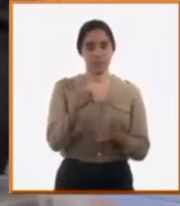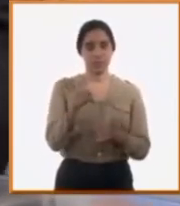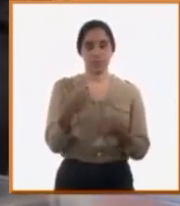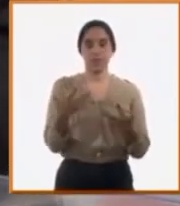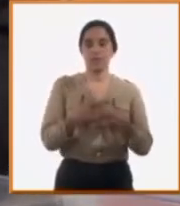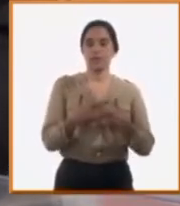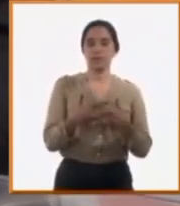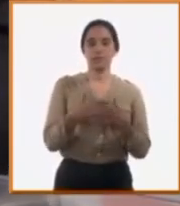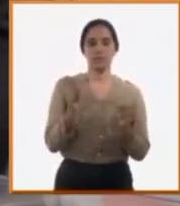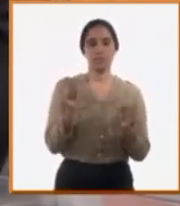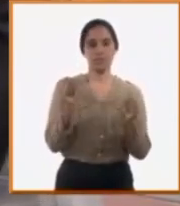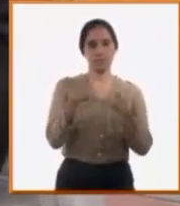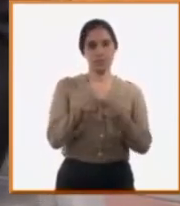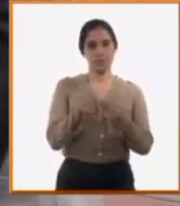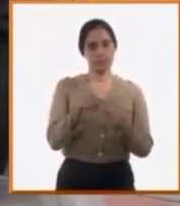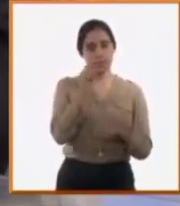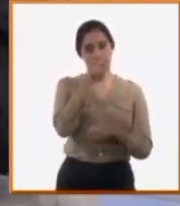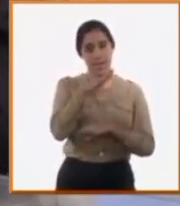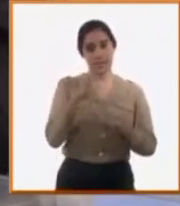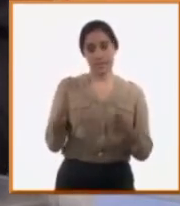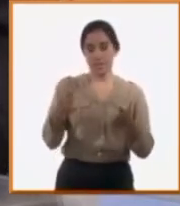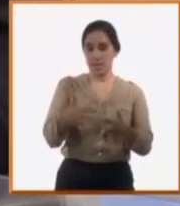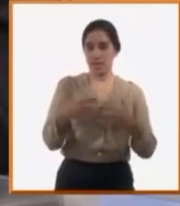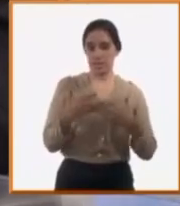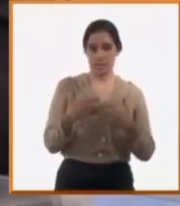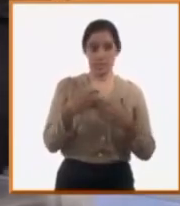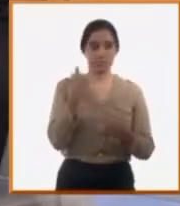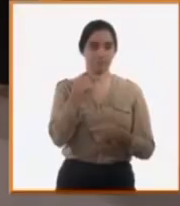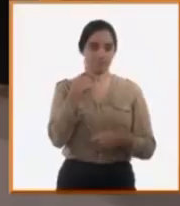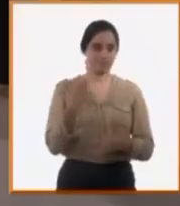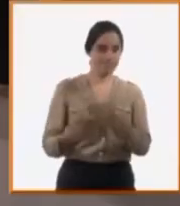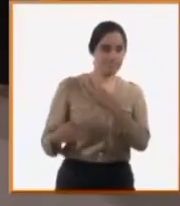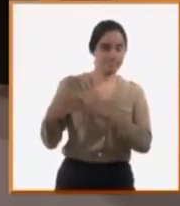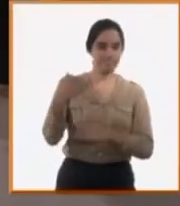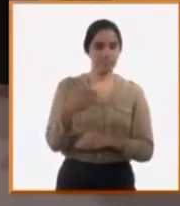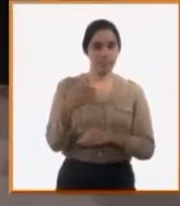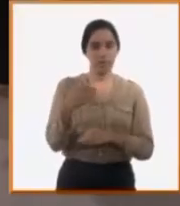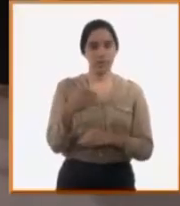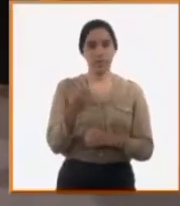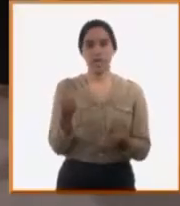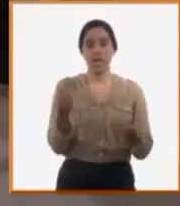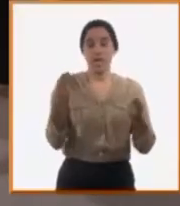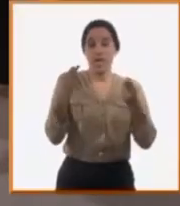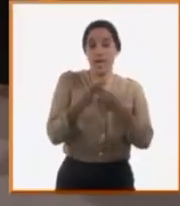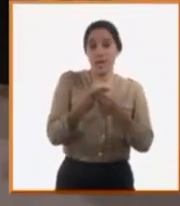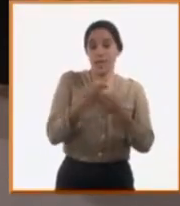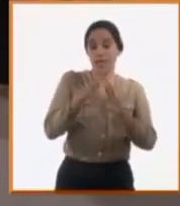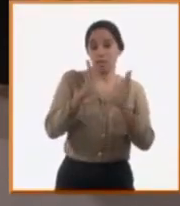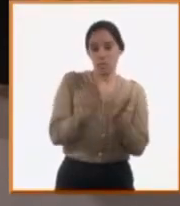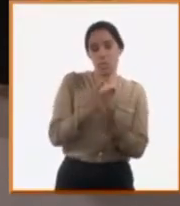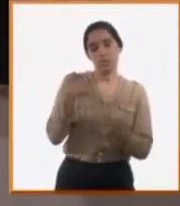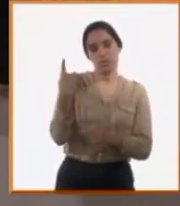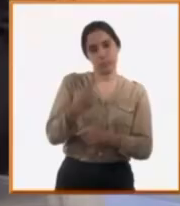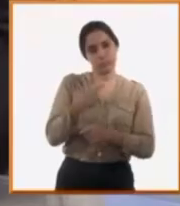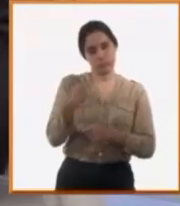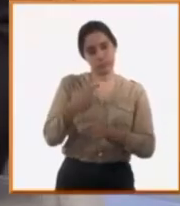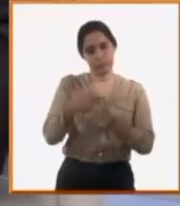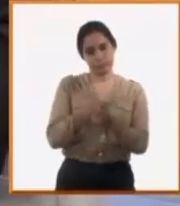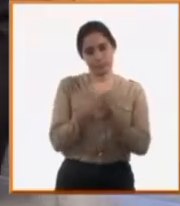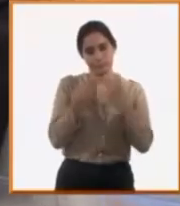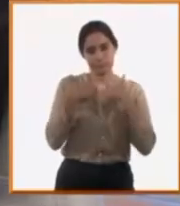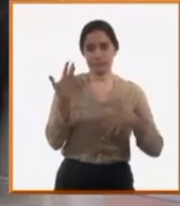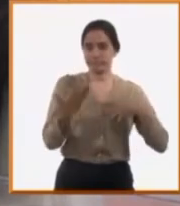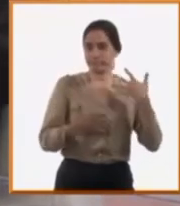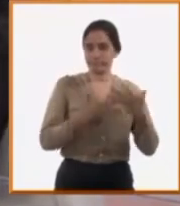con con y además oralizar un evento de esa magnitud y además oralizar un evento de esta magnitud realmente a nosotros nos satisface mucho ya te decía que todos los retos nos